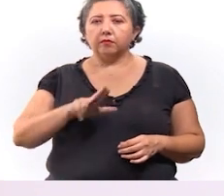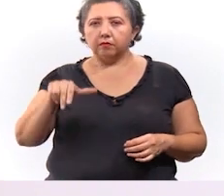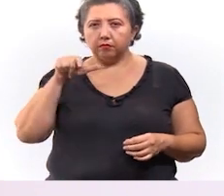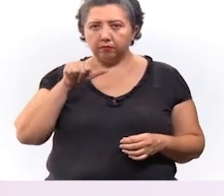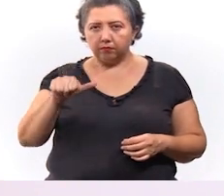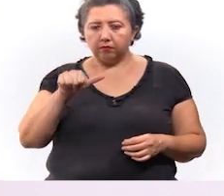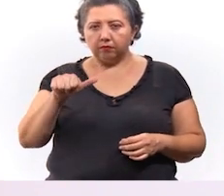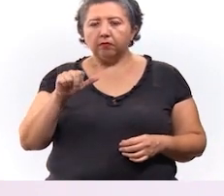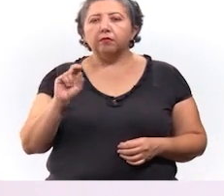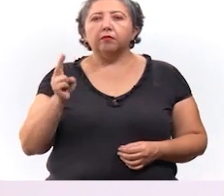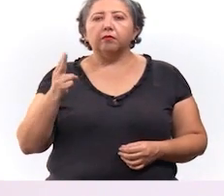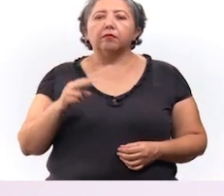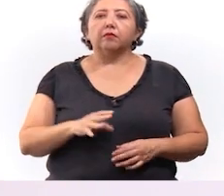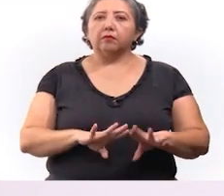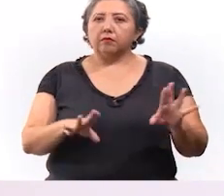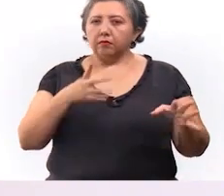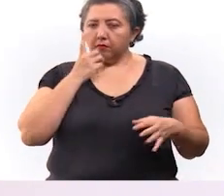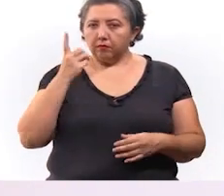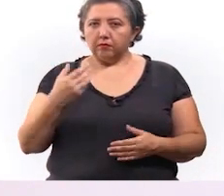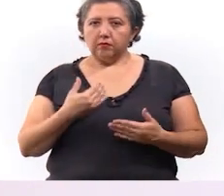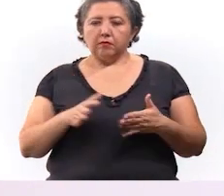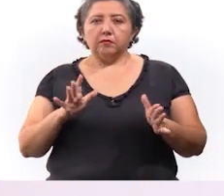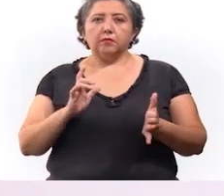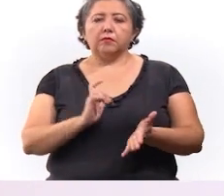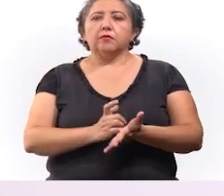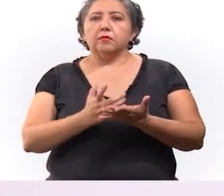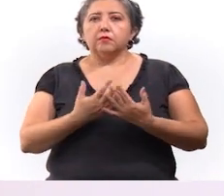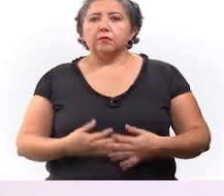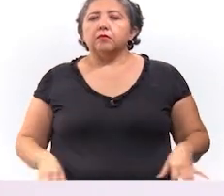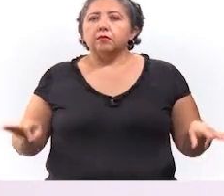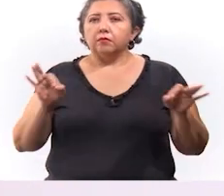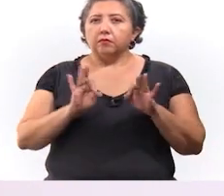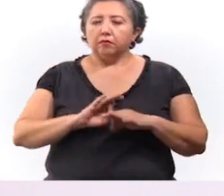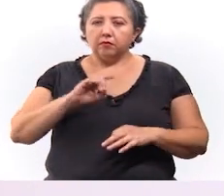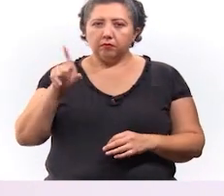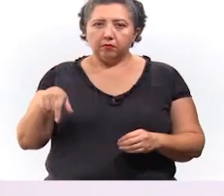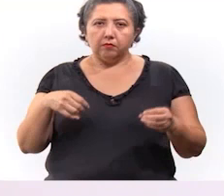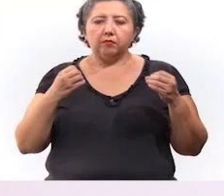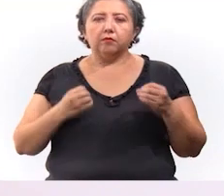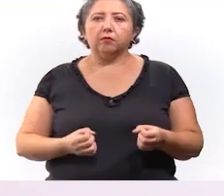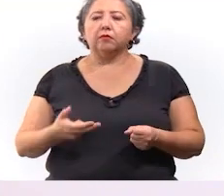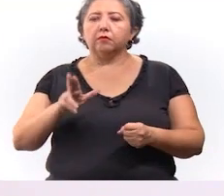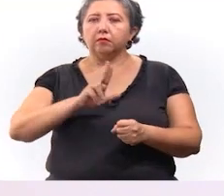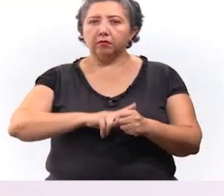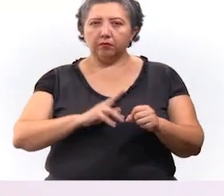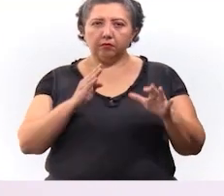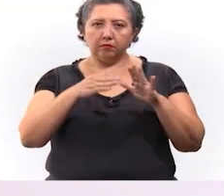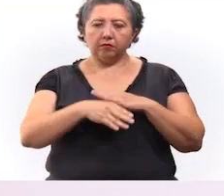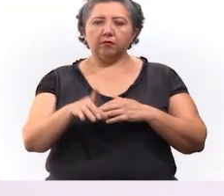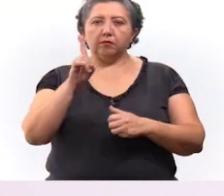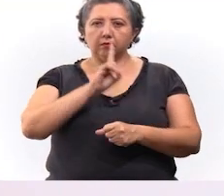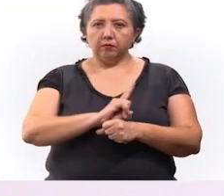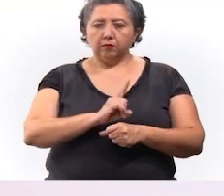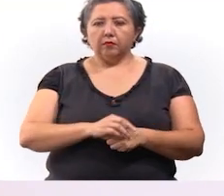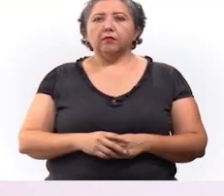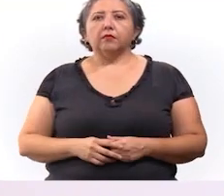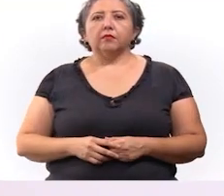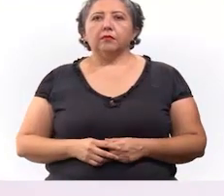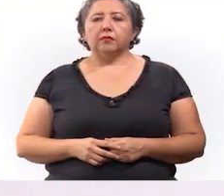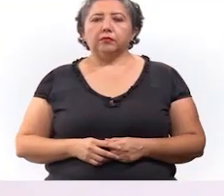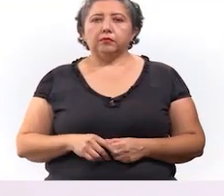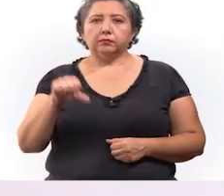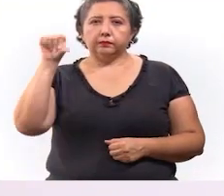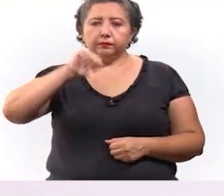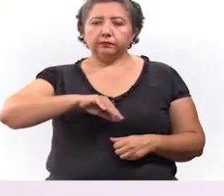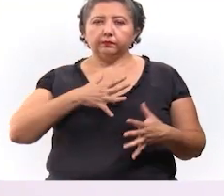martes 16 de noviembre. Como se ha señalado, en la reapertura económica los datos más importantes son la ocupación hospitalaria y los ingresos diarios.